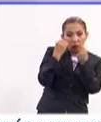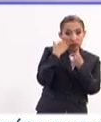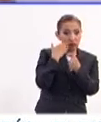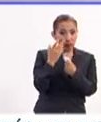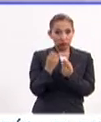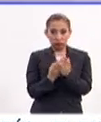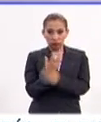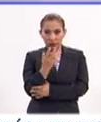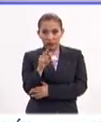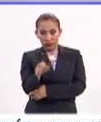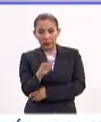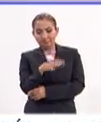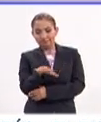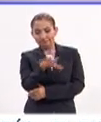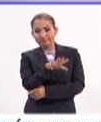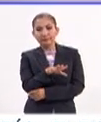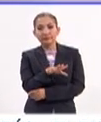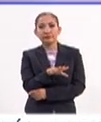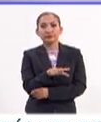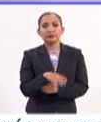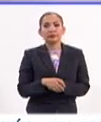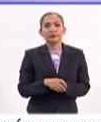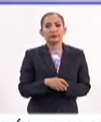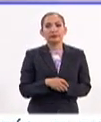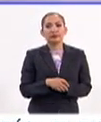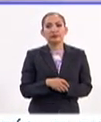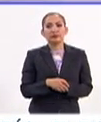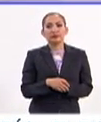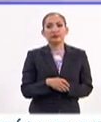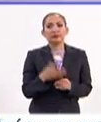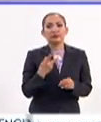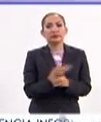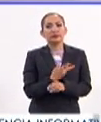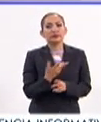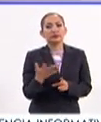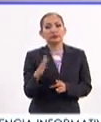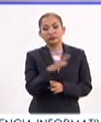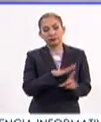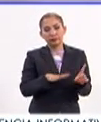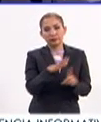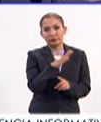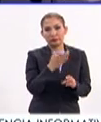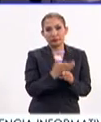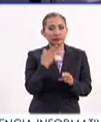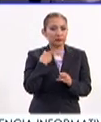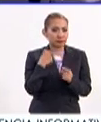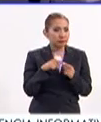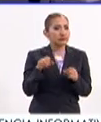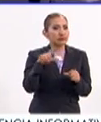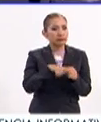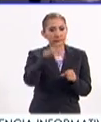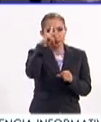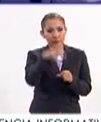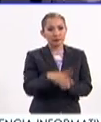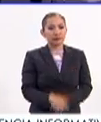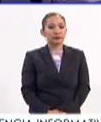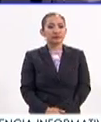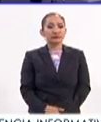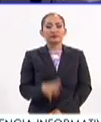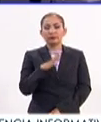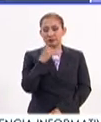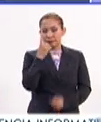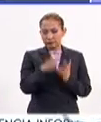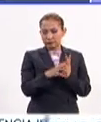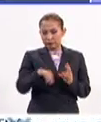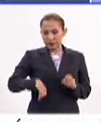muy vigentes en la opinión pública de lo que sucede en el contexto político, social de México. Bueno, hay algo